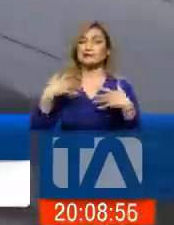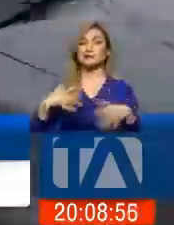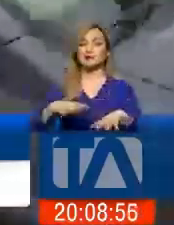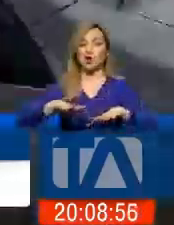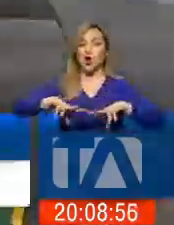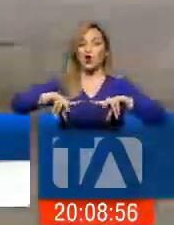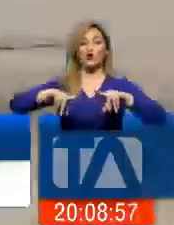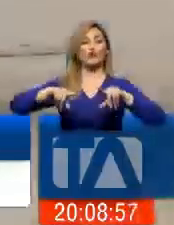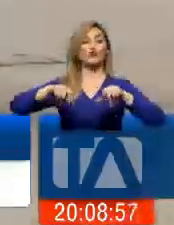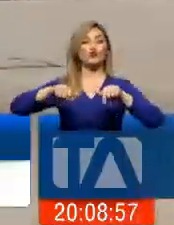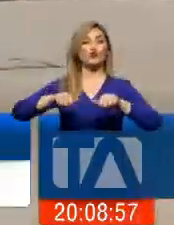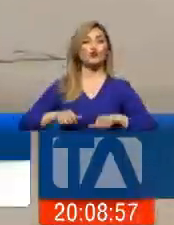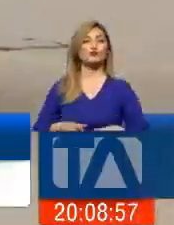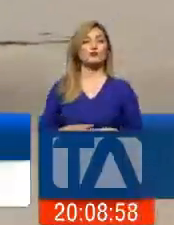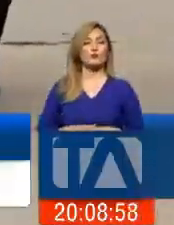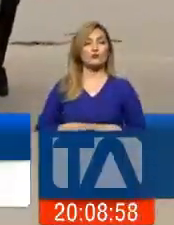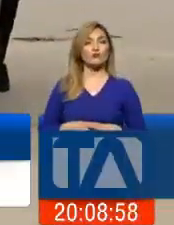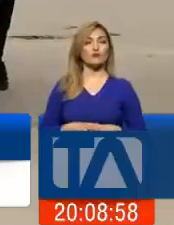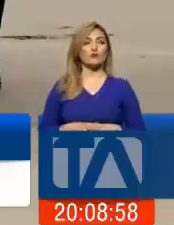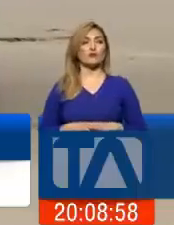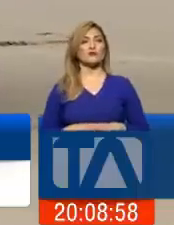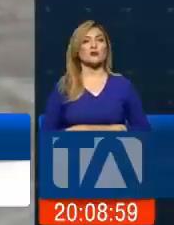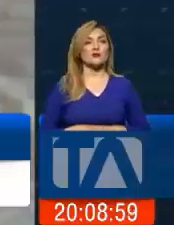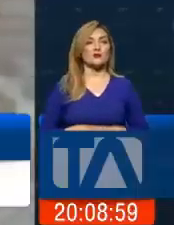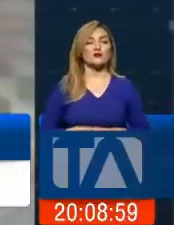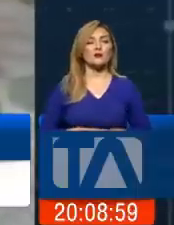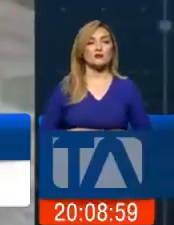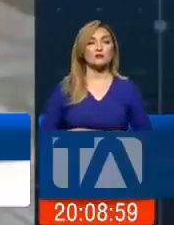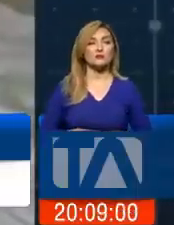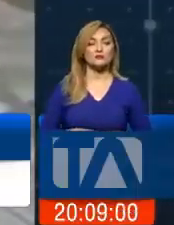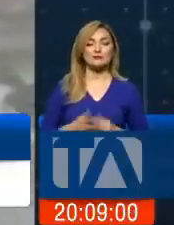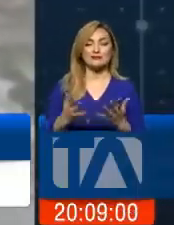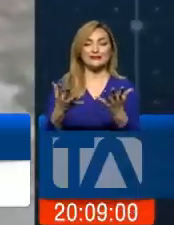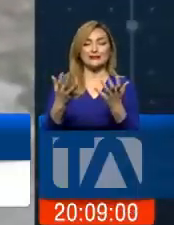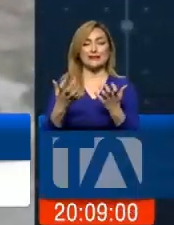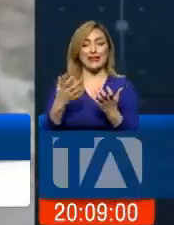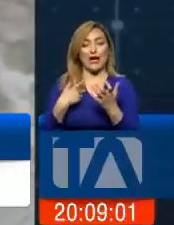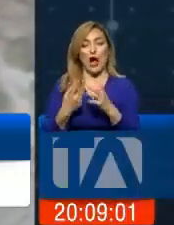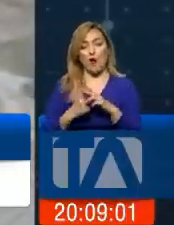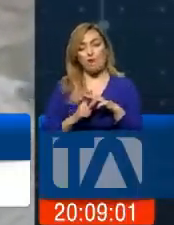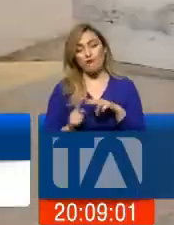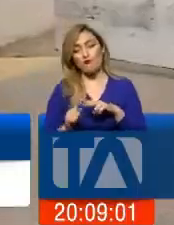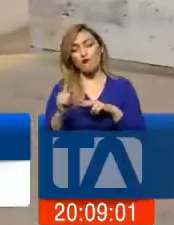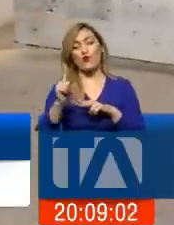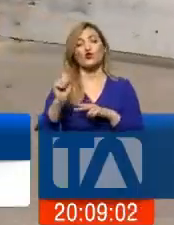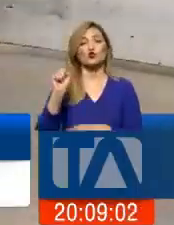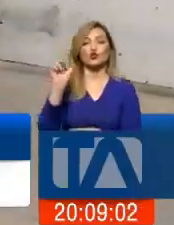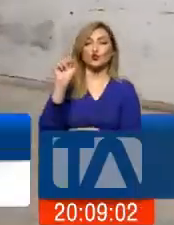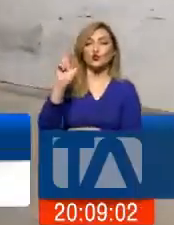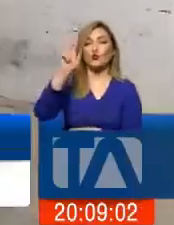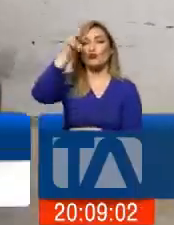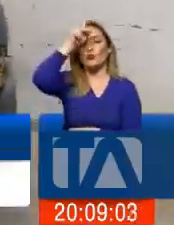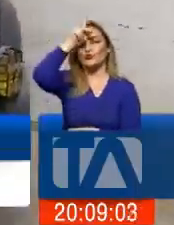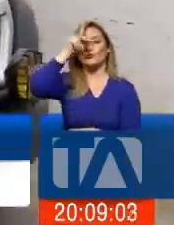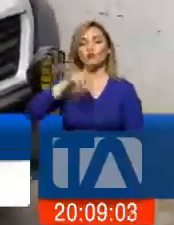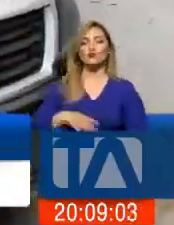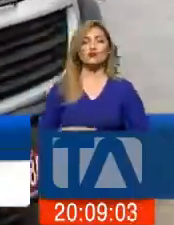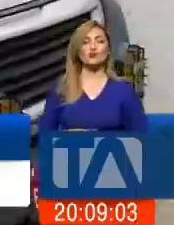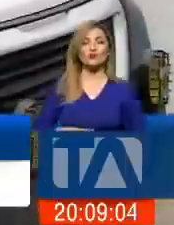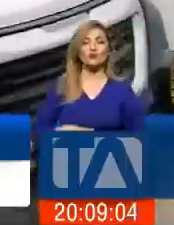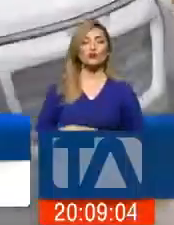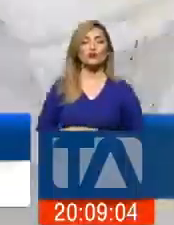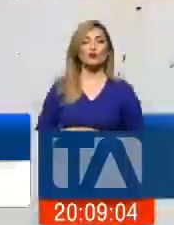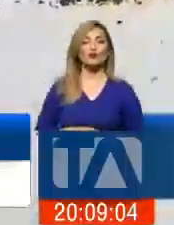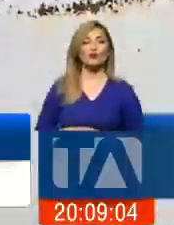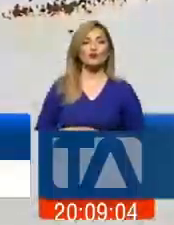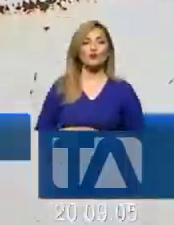entramado de corrupción, tras lo que parecería ser un fallido intento de fuga por la frontera sur. Con imágenes de Ronald Romo desde Tumbes,